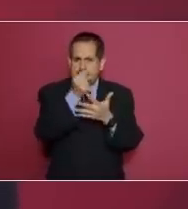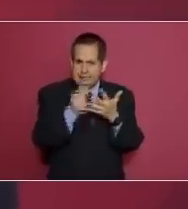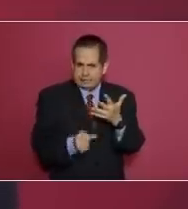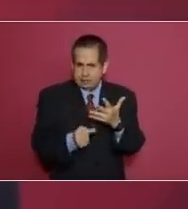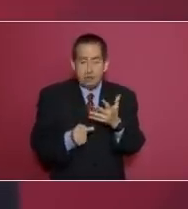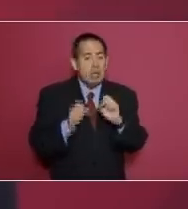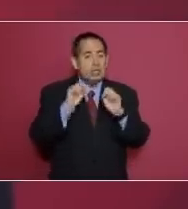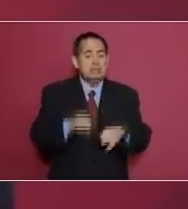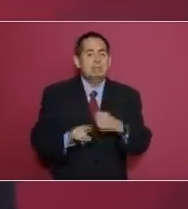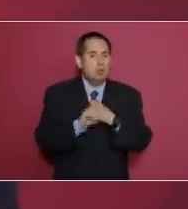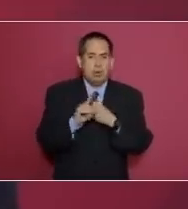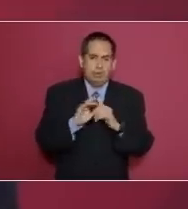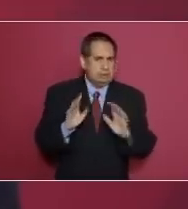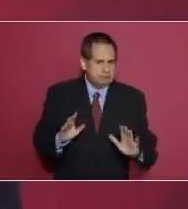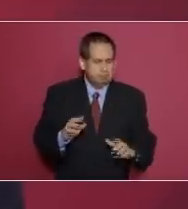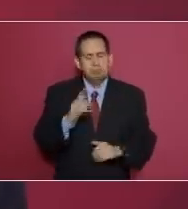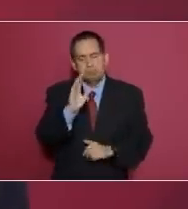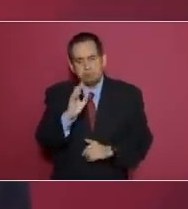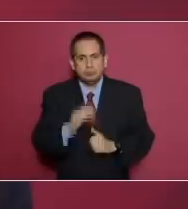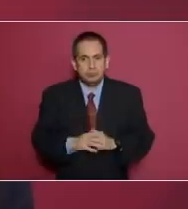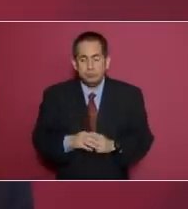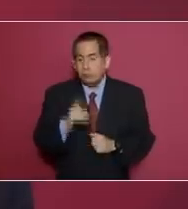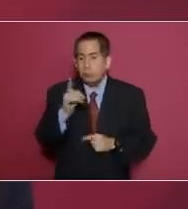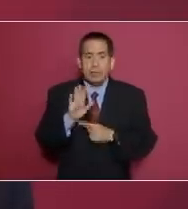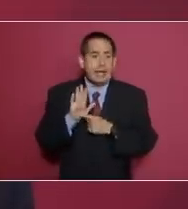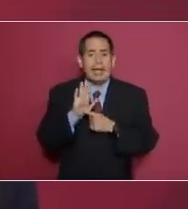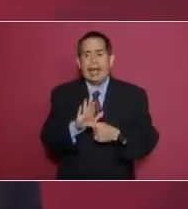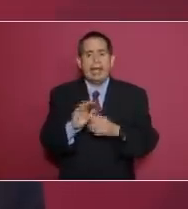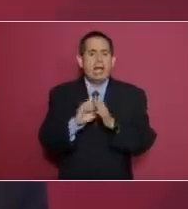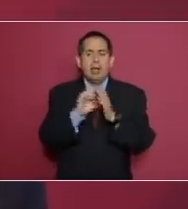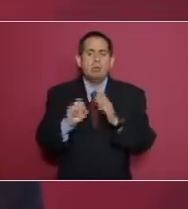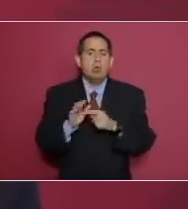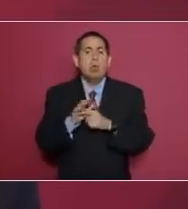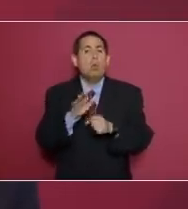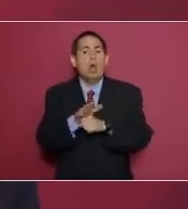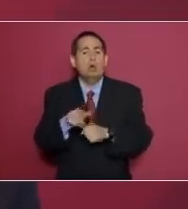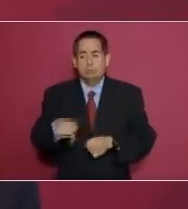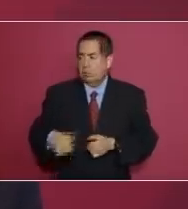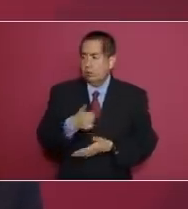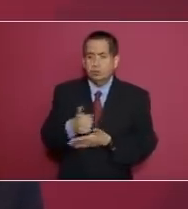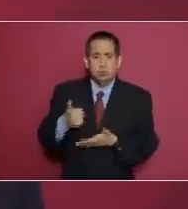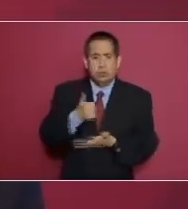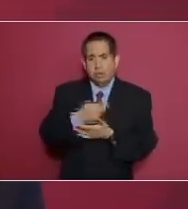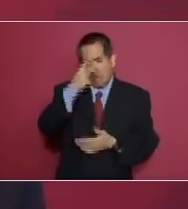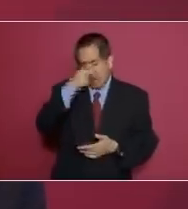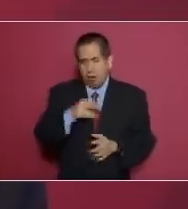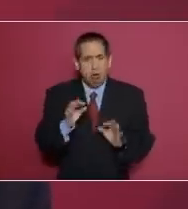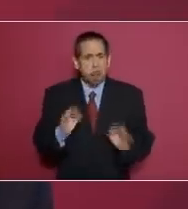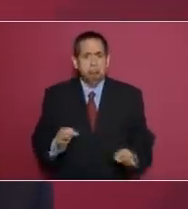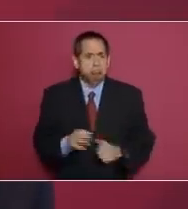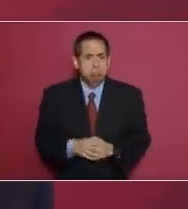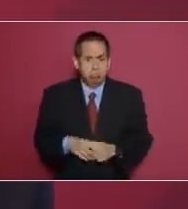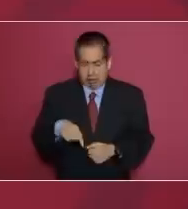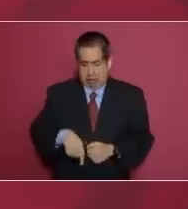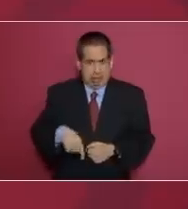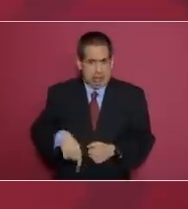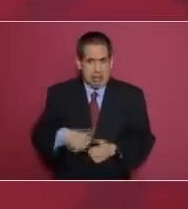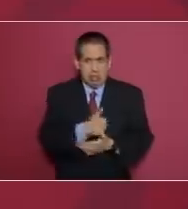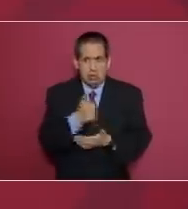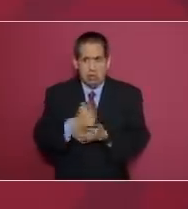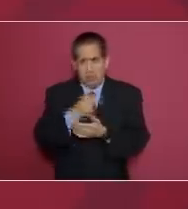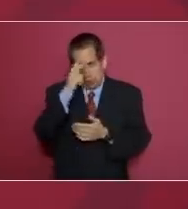exista problema. Y el ejemplo, repito, es lo de la Ciudad de México. Aquí